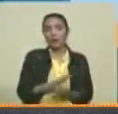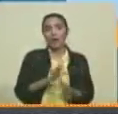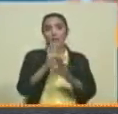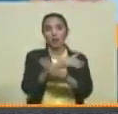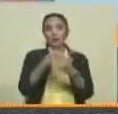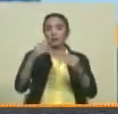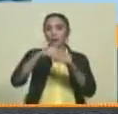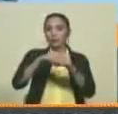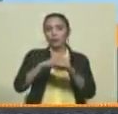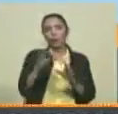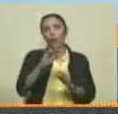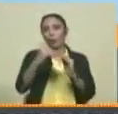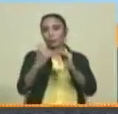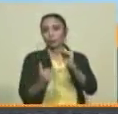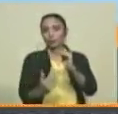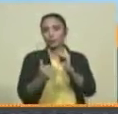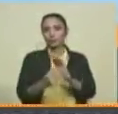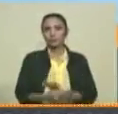votos o menos.